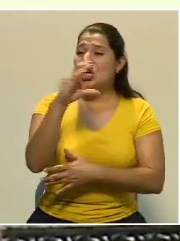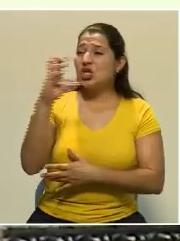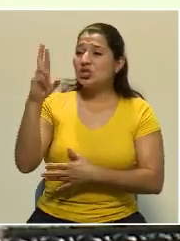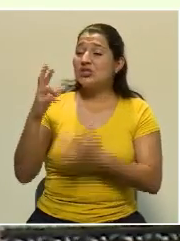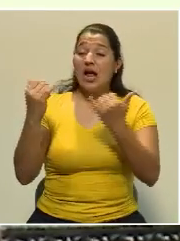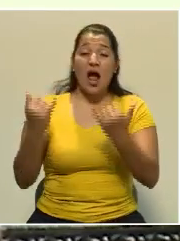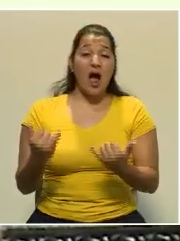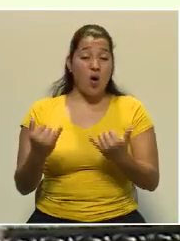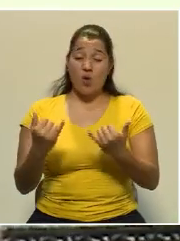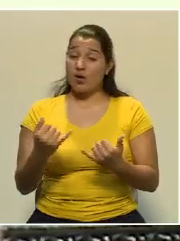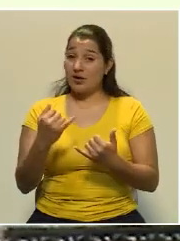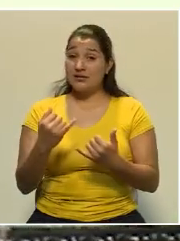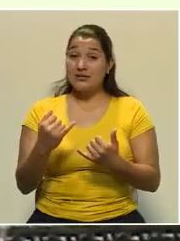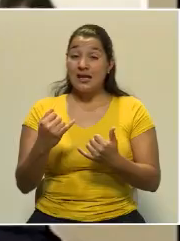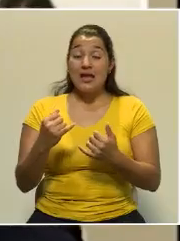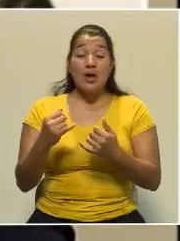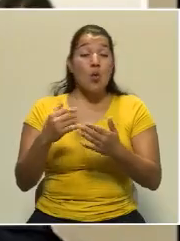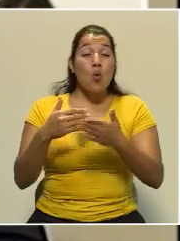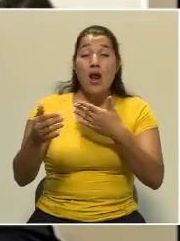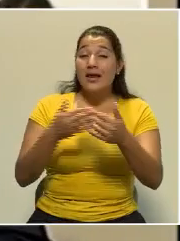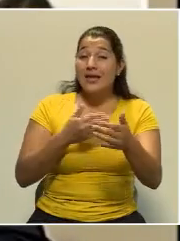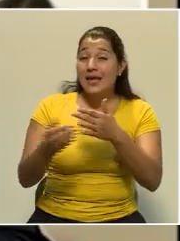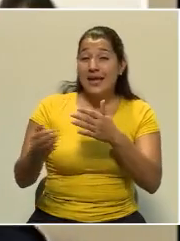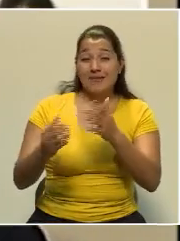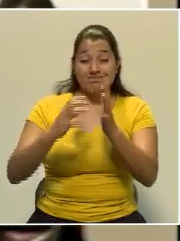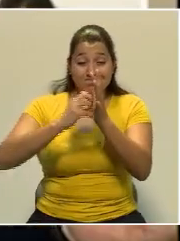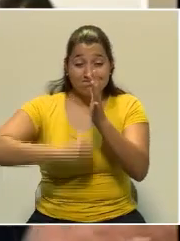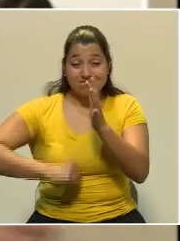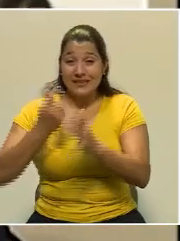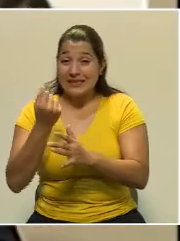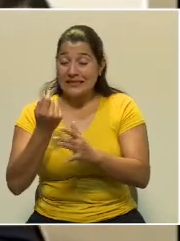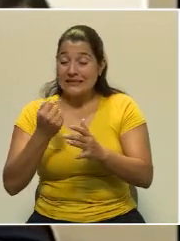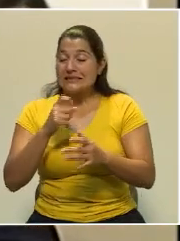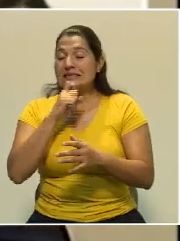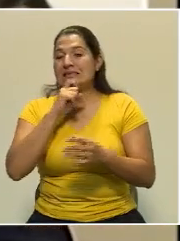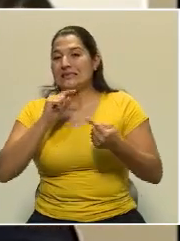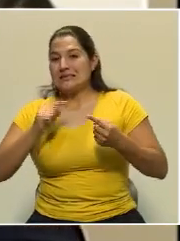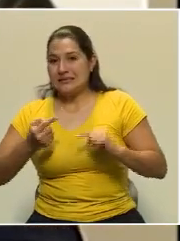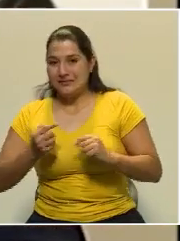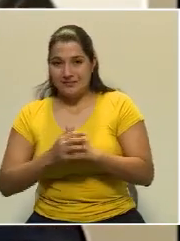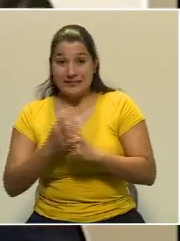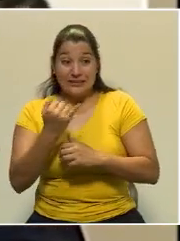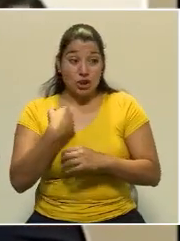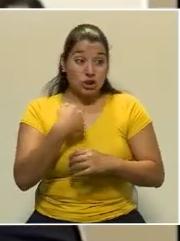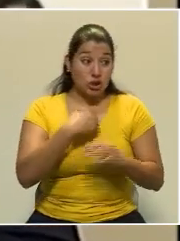que cualquier recorte duele. Estamos en un punto donde si recortamos aquí, perdemos allá.